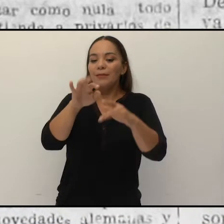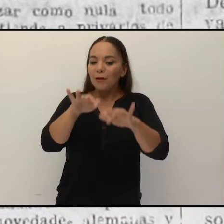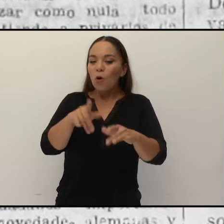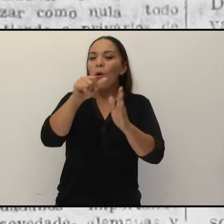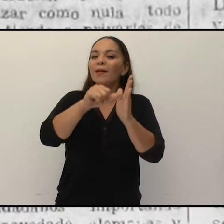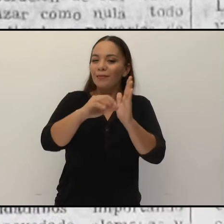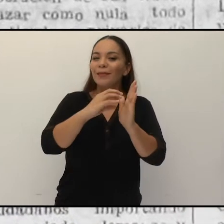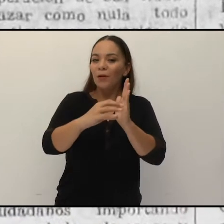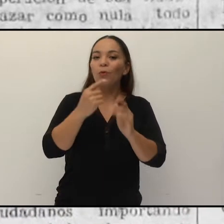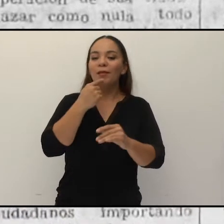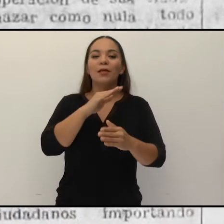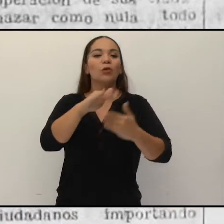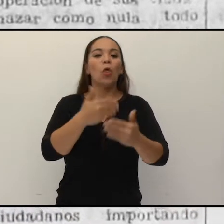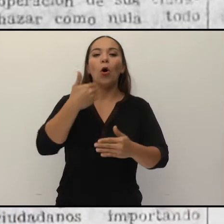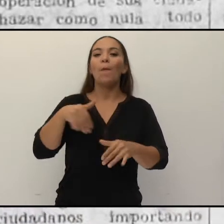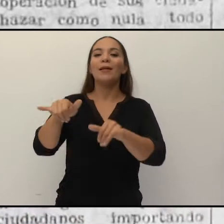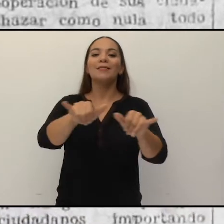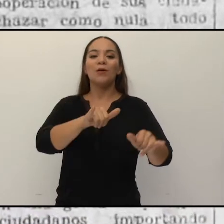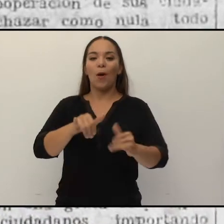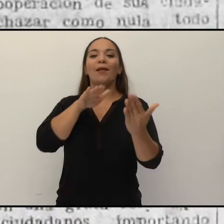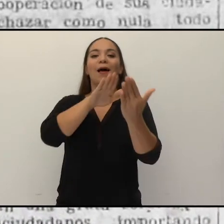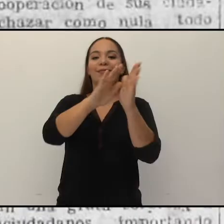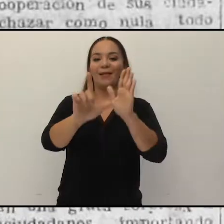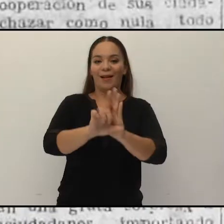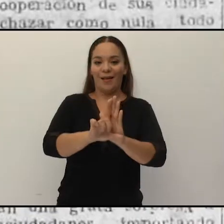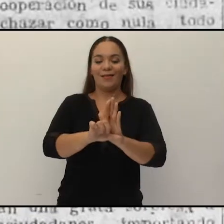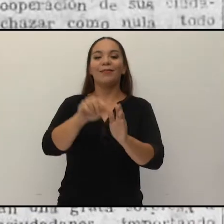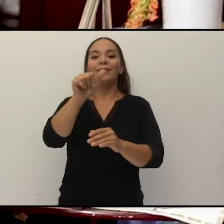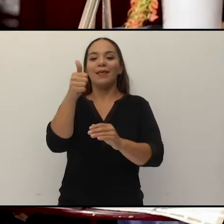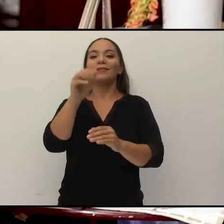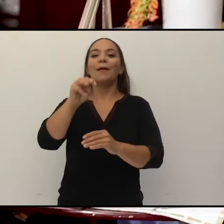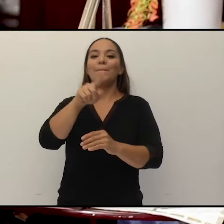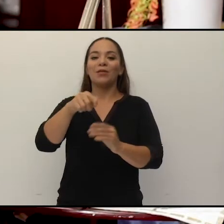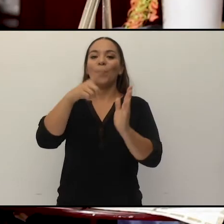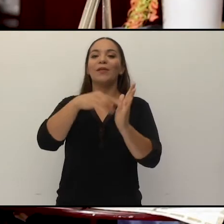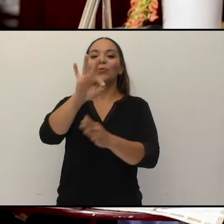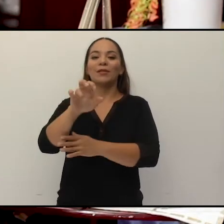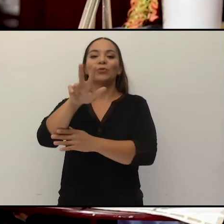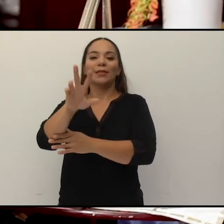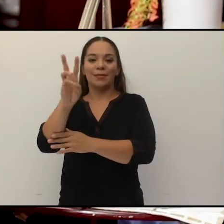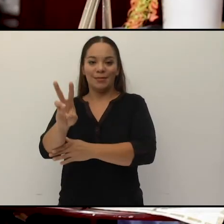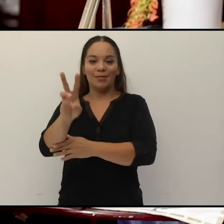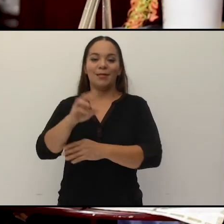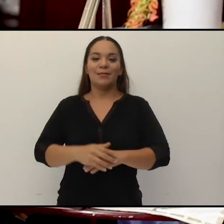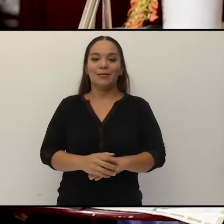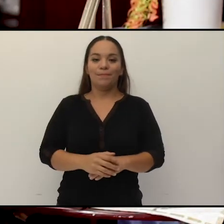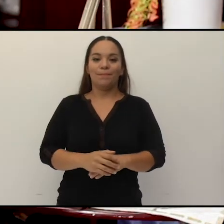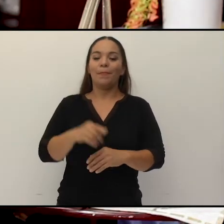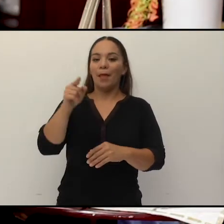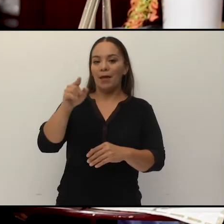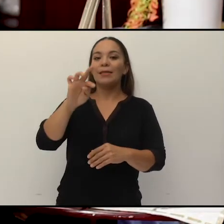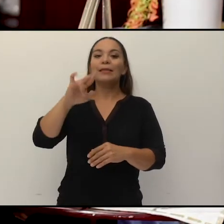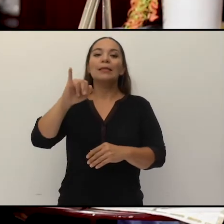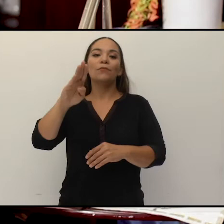un artículo que dice, todo hombre es igual ante la ley, el 10 de marzo de